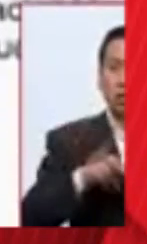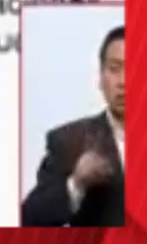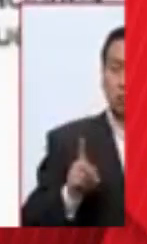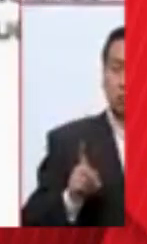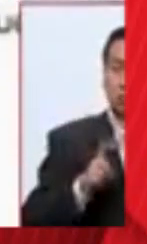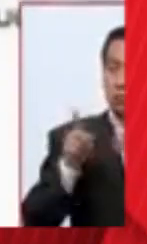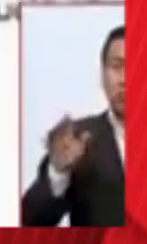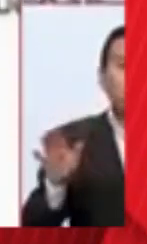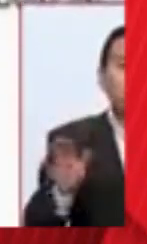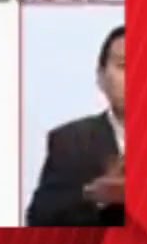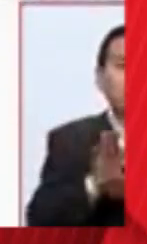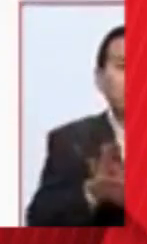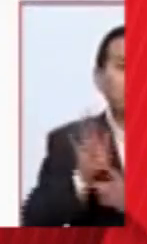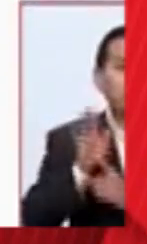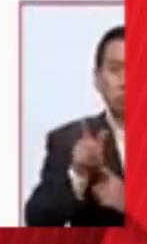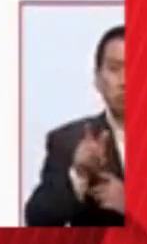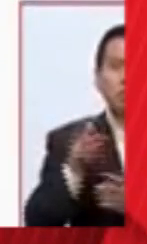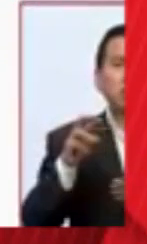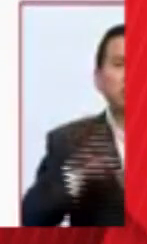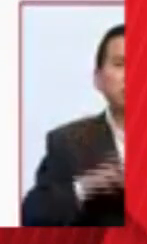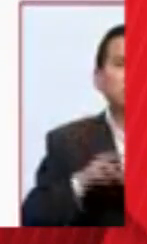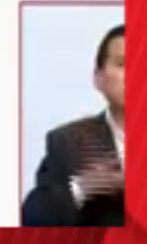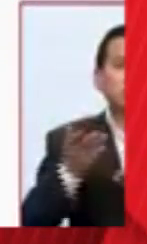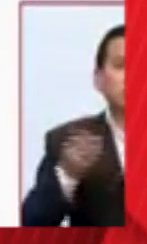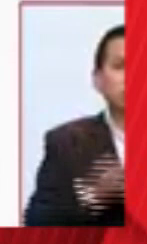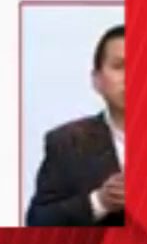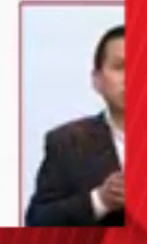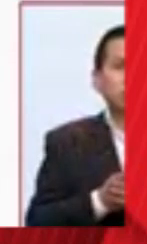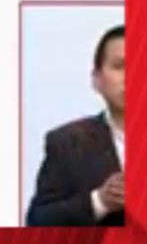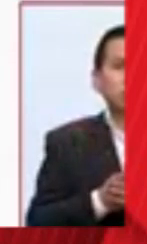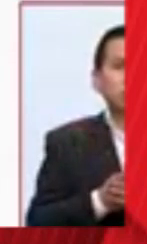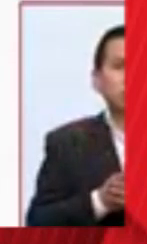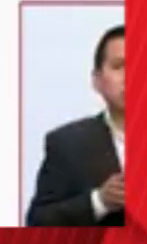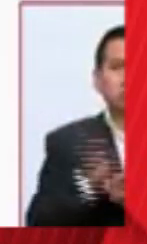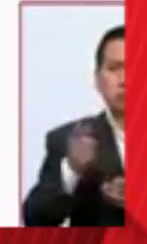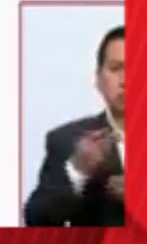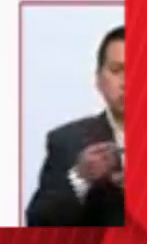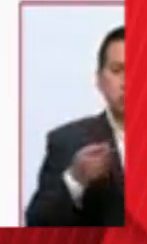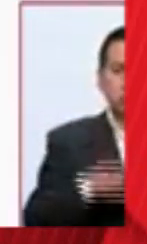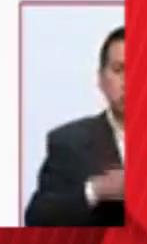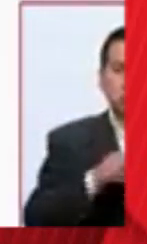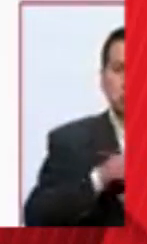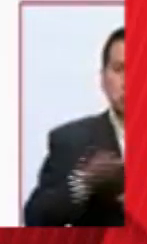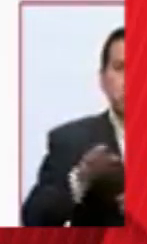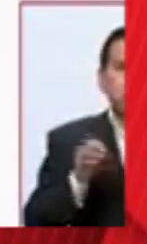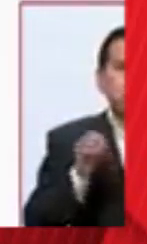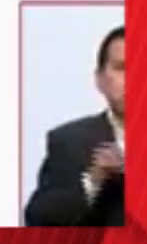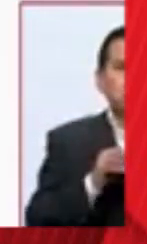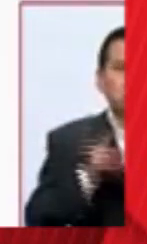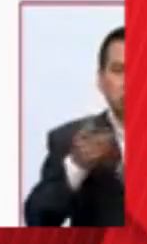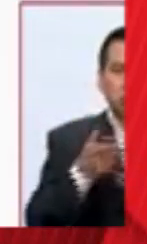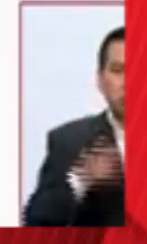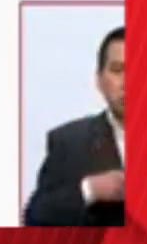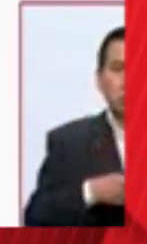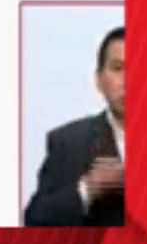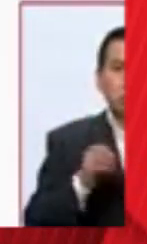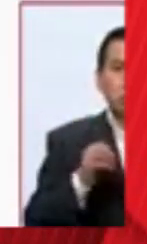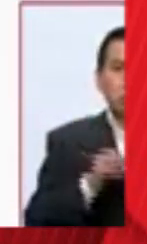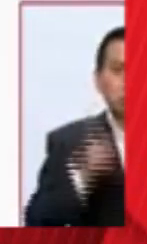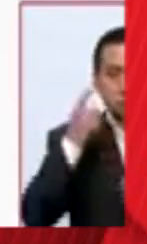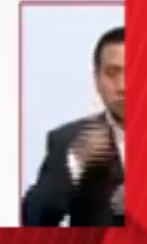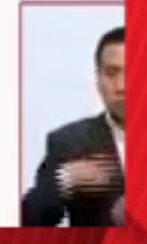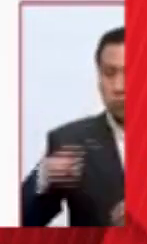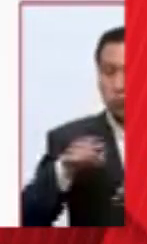con documentos lo que significa el envío de estos materiales bélicos, pero que no solamente era